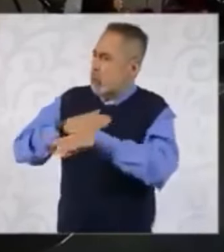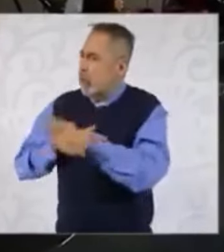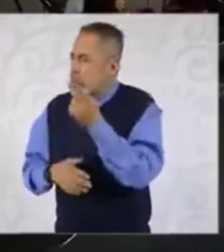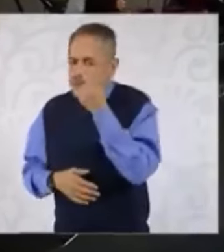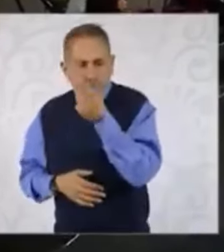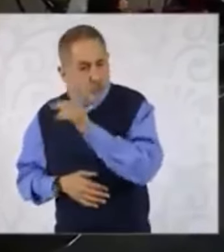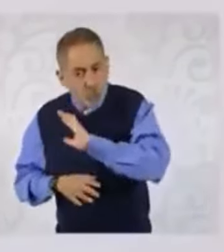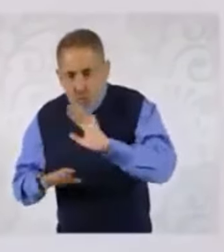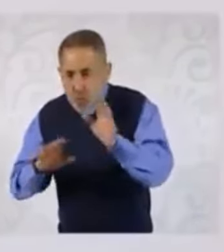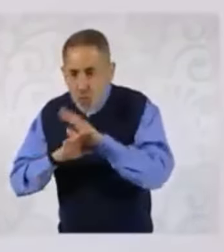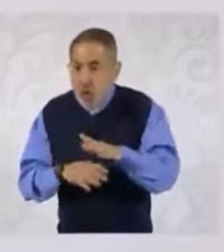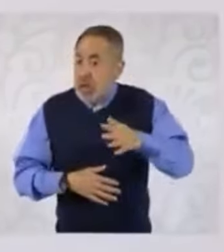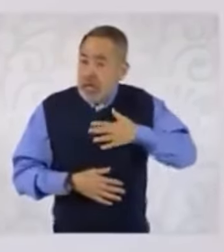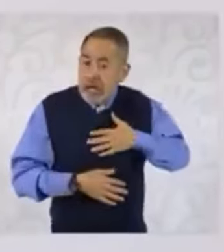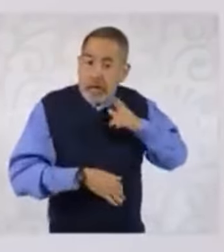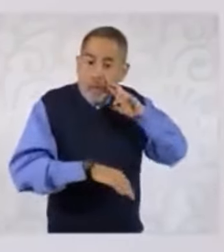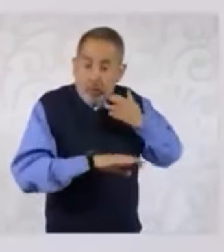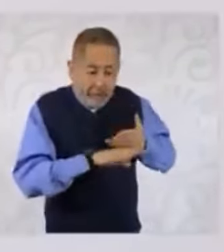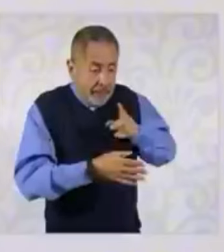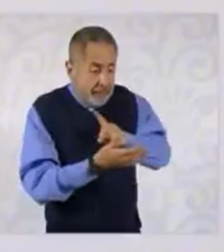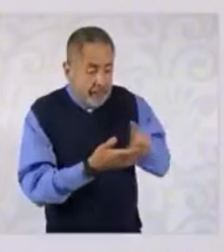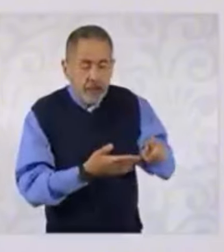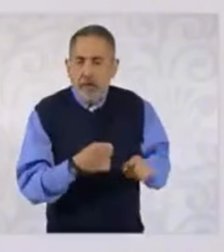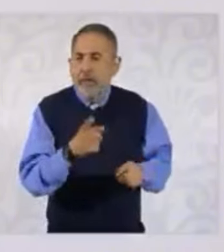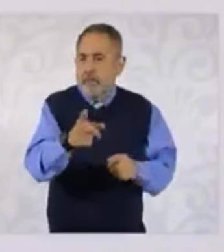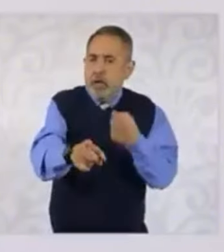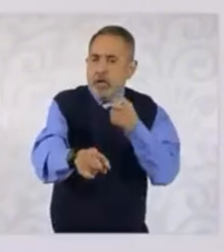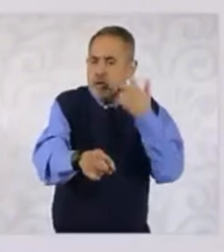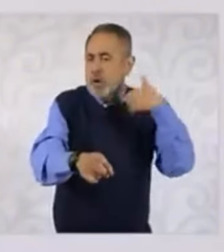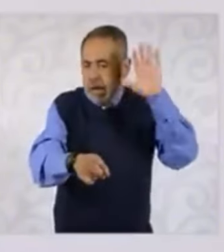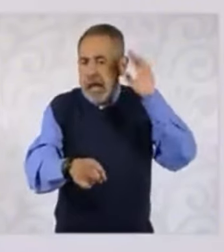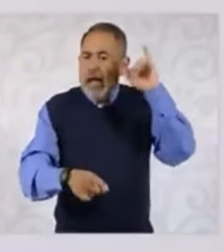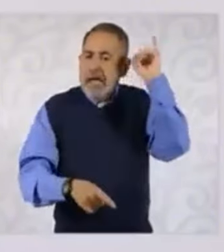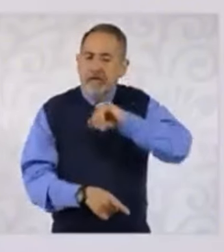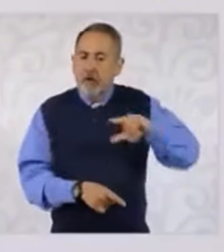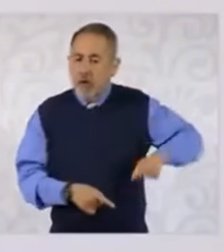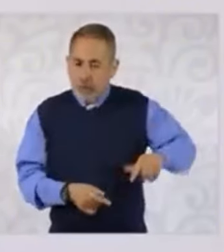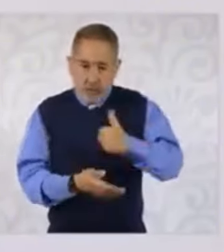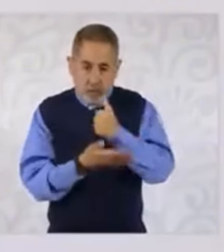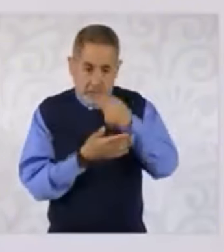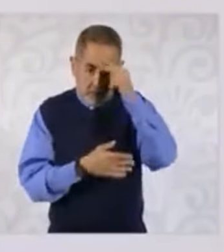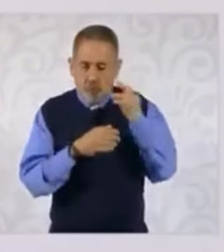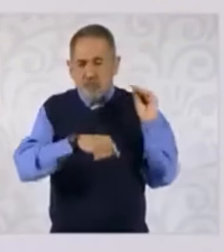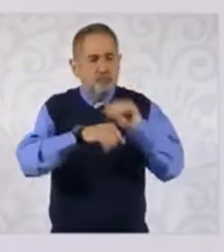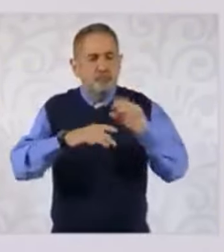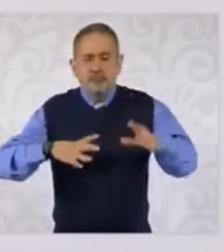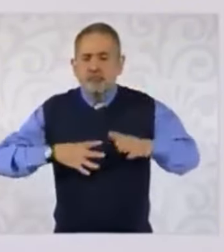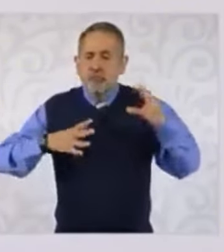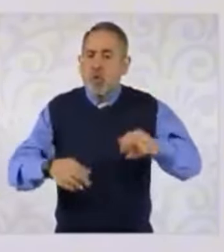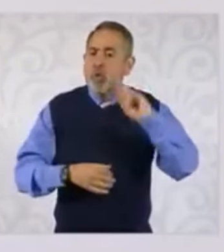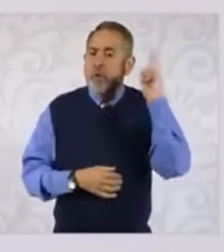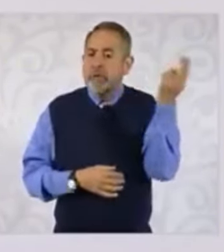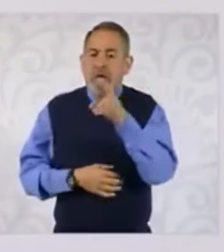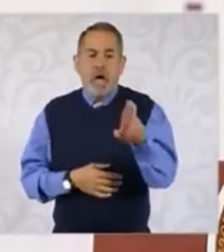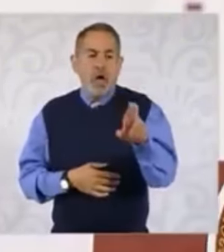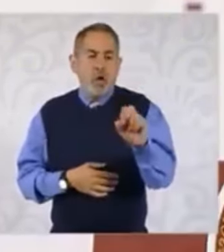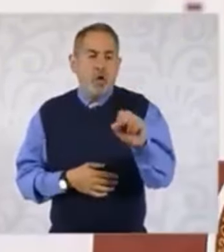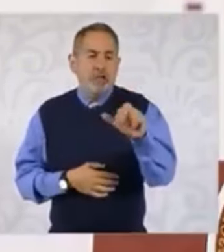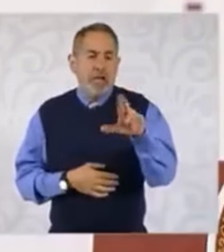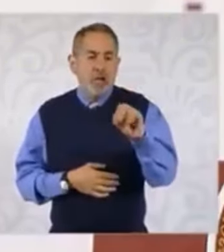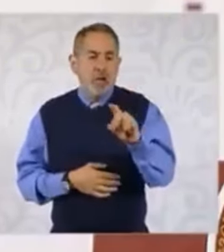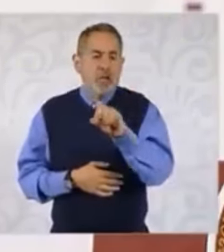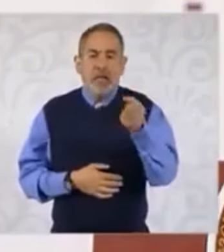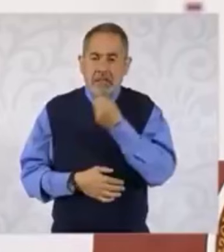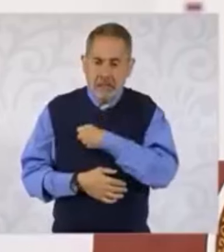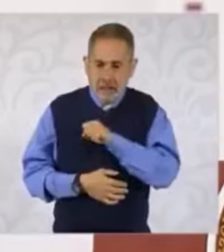Cuando fui jefa de gobierno, creamos la Universidad Rosario Castellanos y la Universidad de la Salud. La Rosario Castellanos tiene ahora más